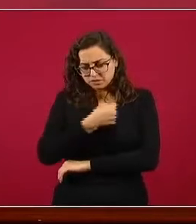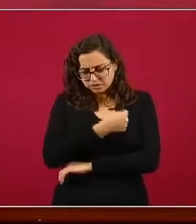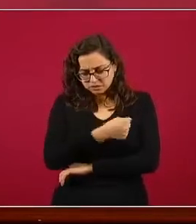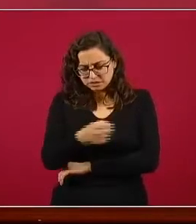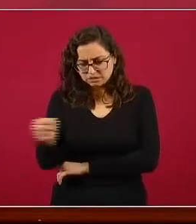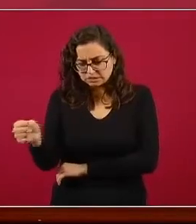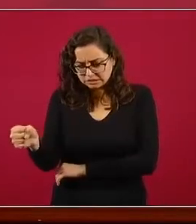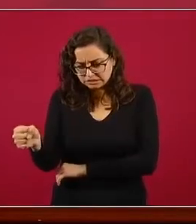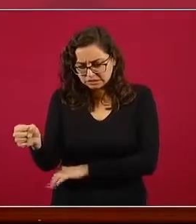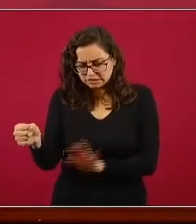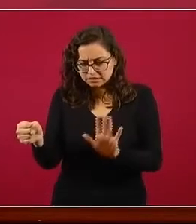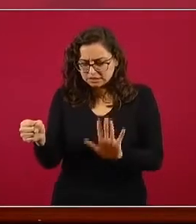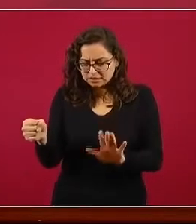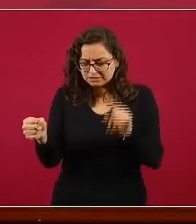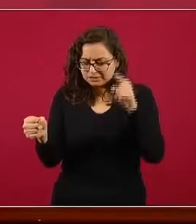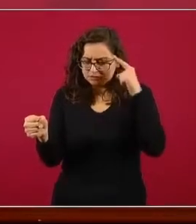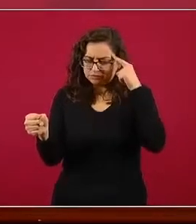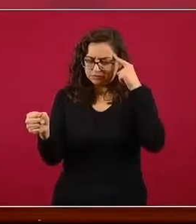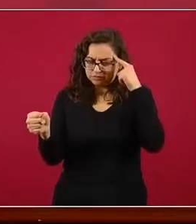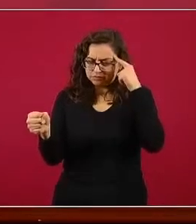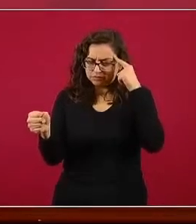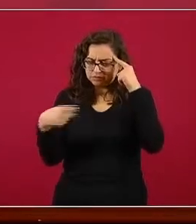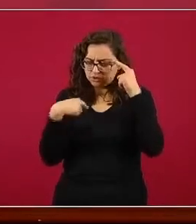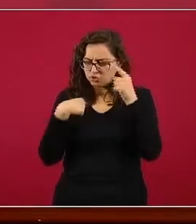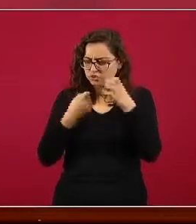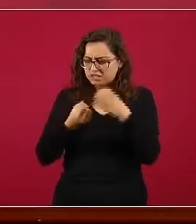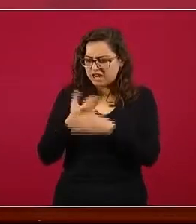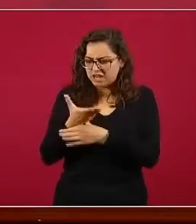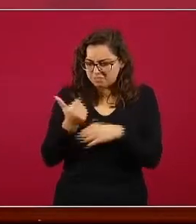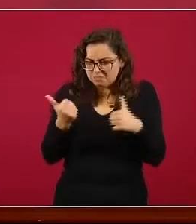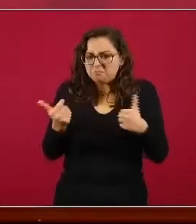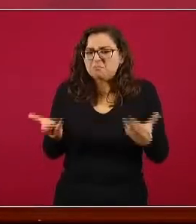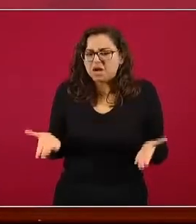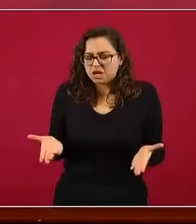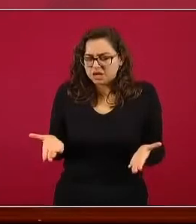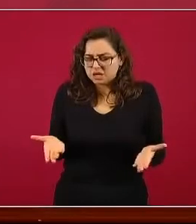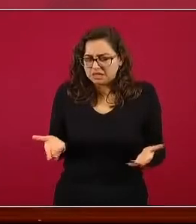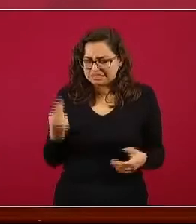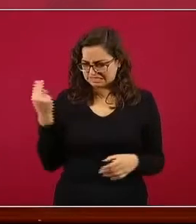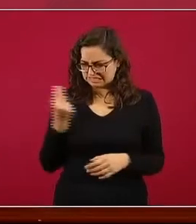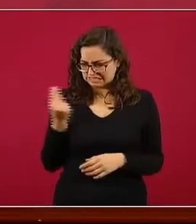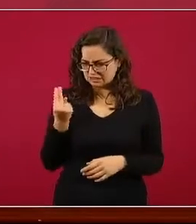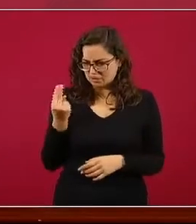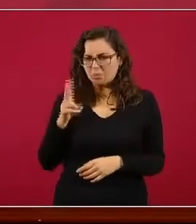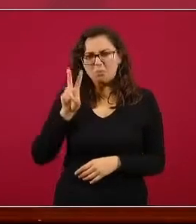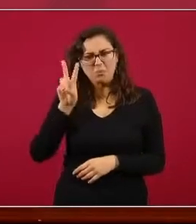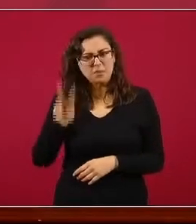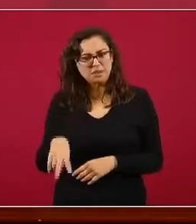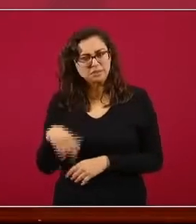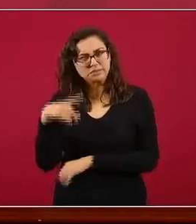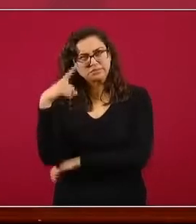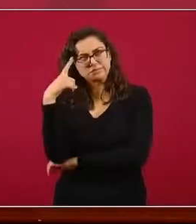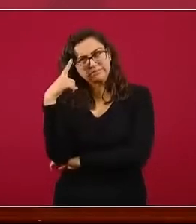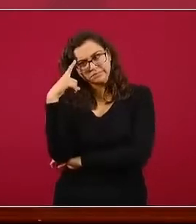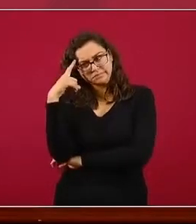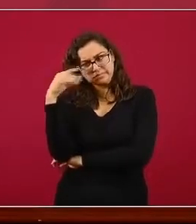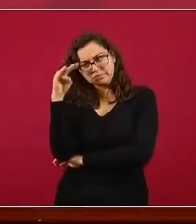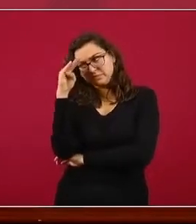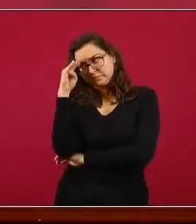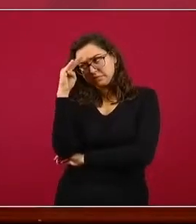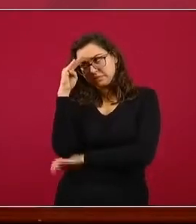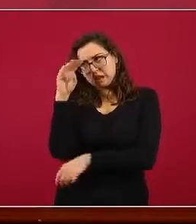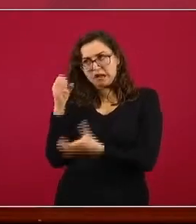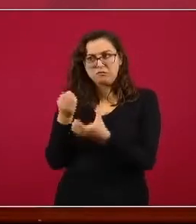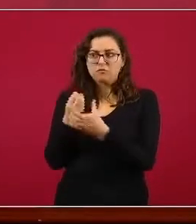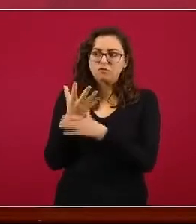se detienen unos minutos a pensar, ¿es realmente necesario que salga en este momento? Y piensan en el riesgo que